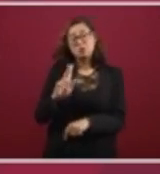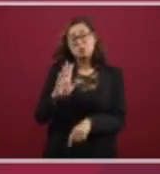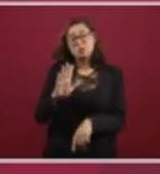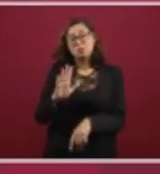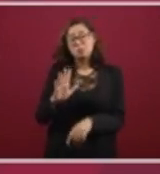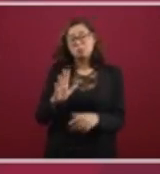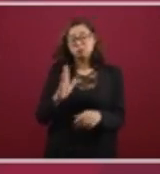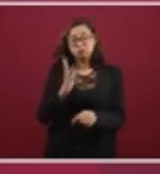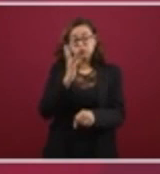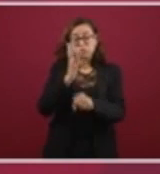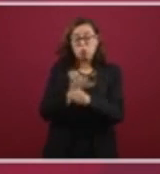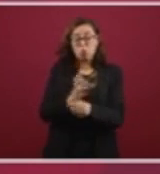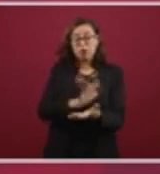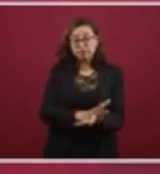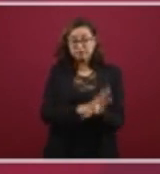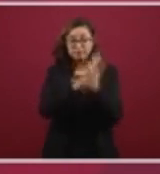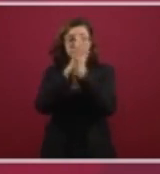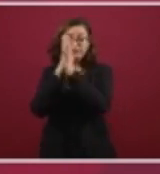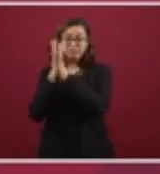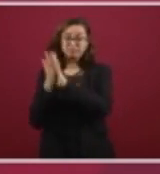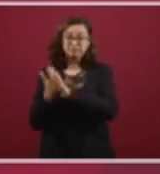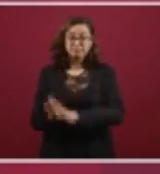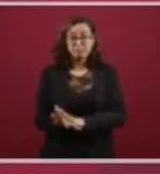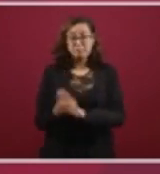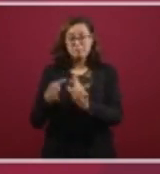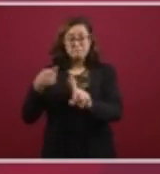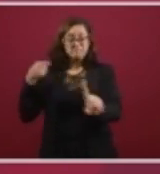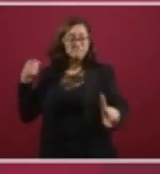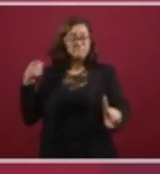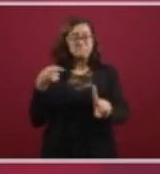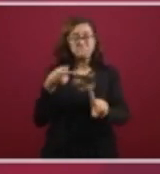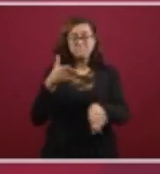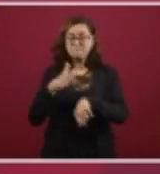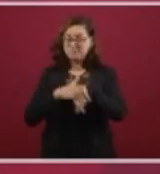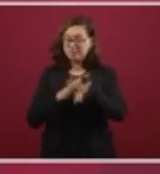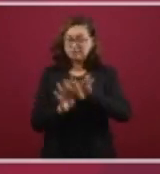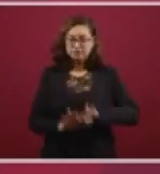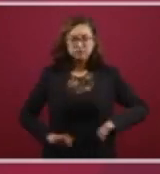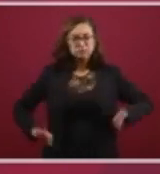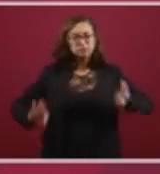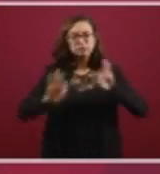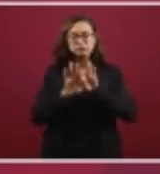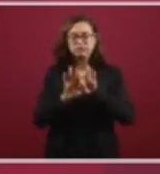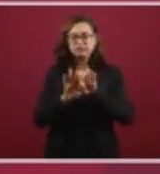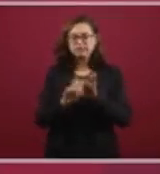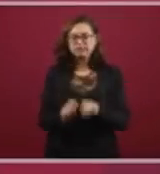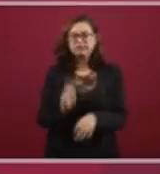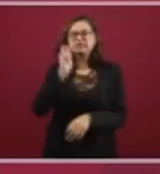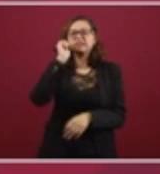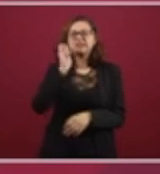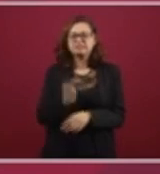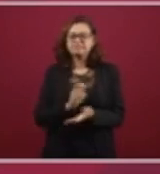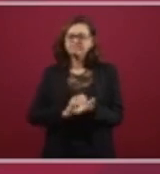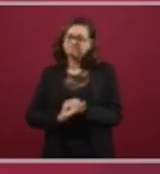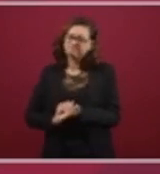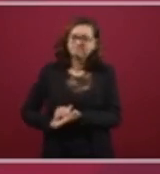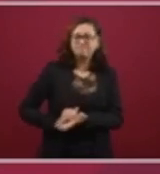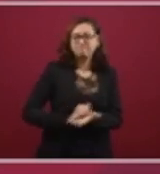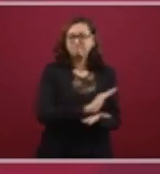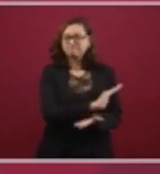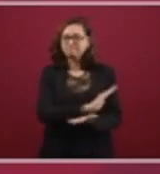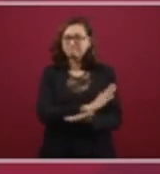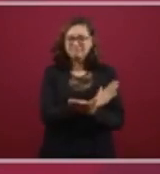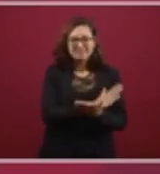la cuarta transformación, en esencia, significa desterrar la